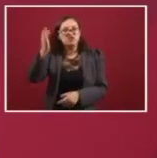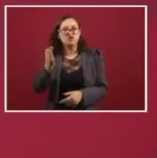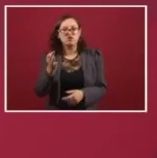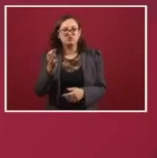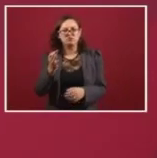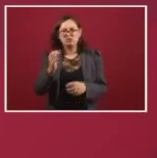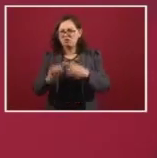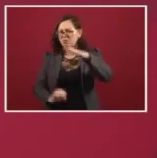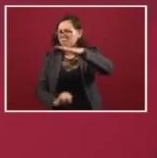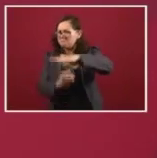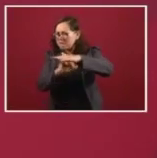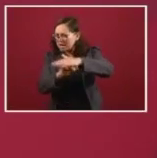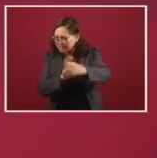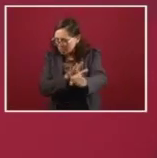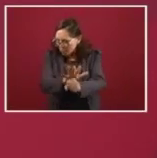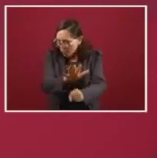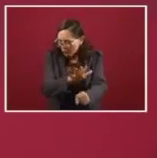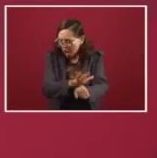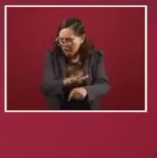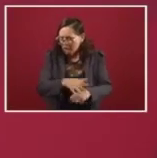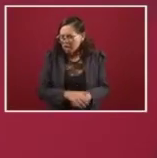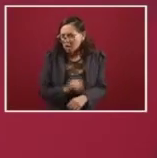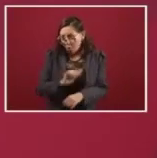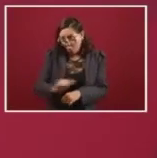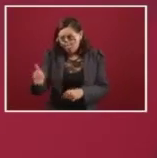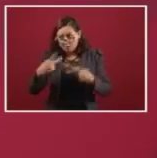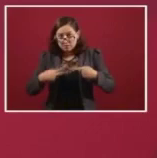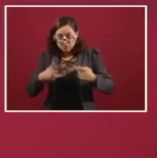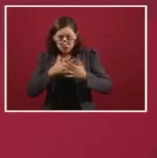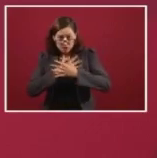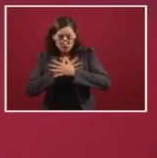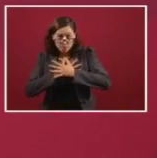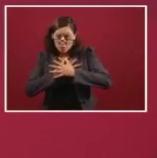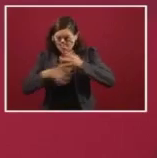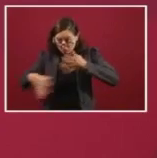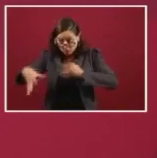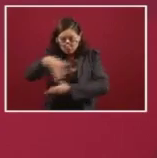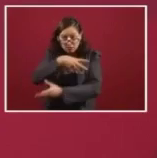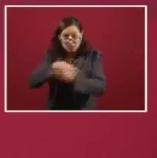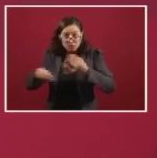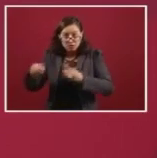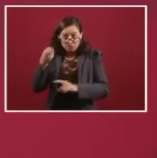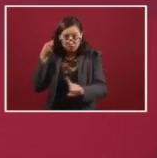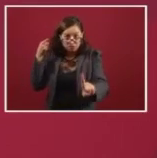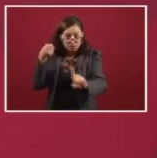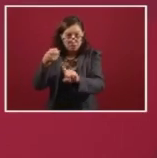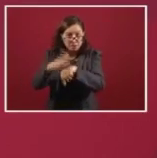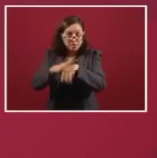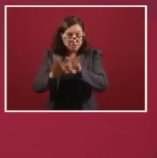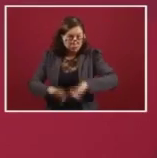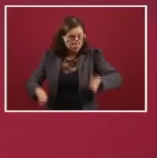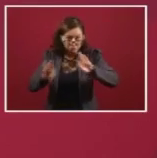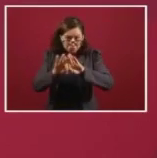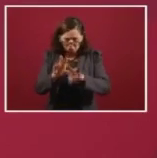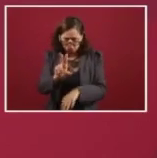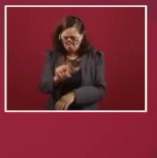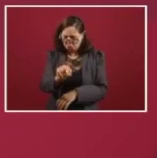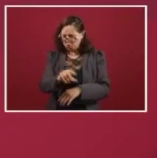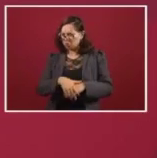¿Qué no es el amor al prójimo lo más importante?